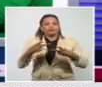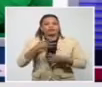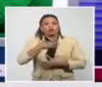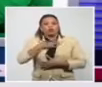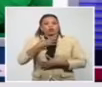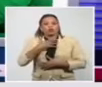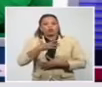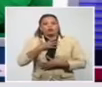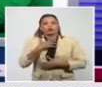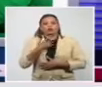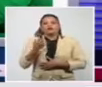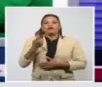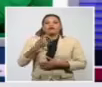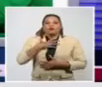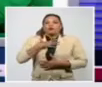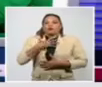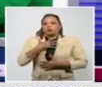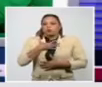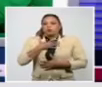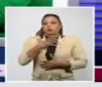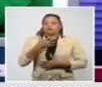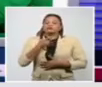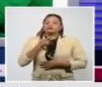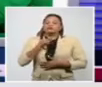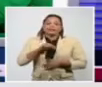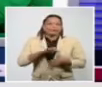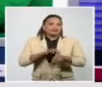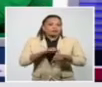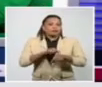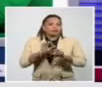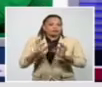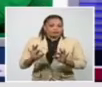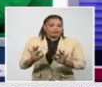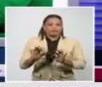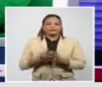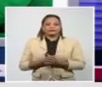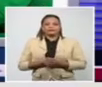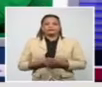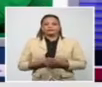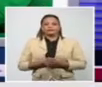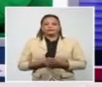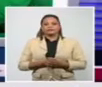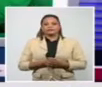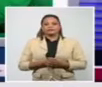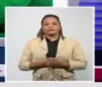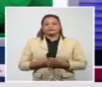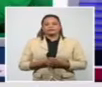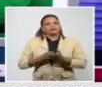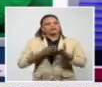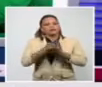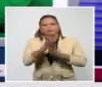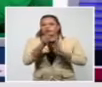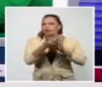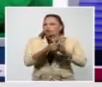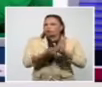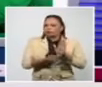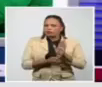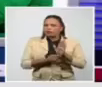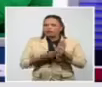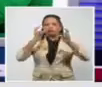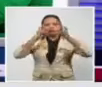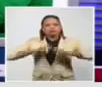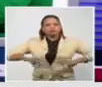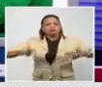de aire, eran los síntomas que tenía en ese momento. Siguiendo los protocolos, se estudió,